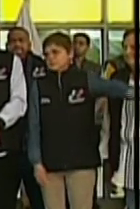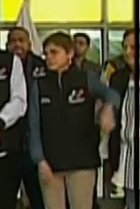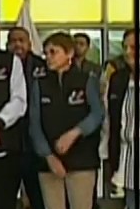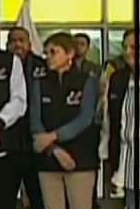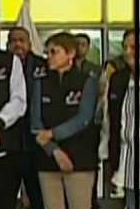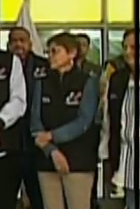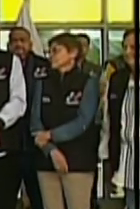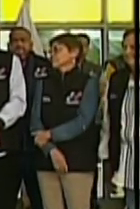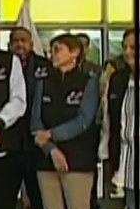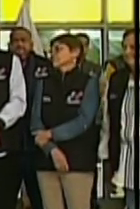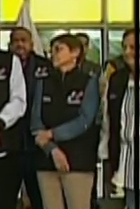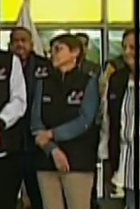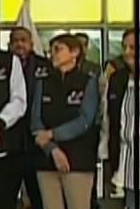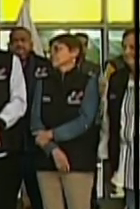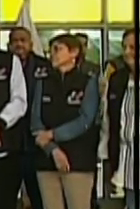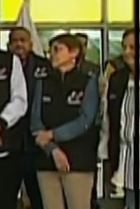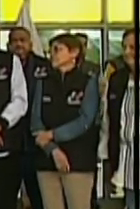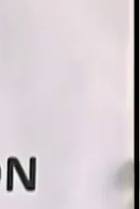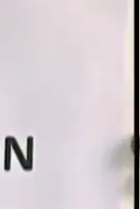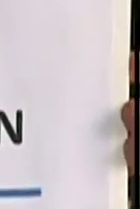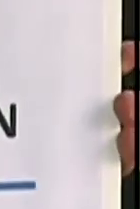Son